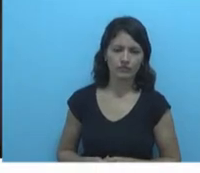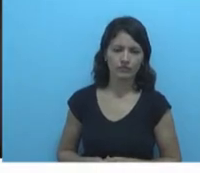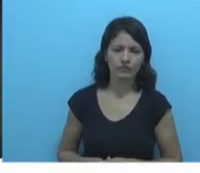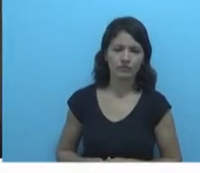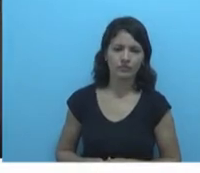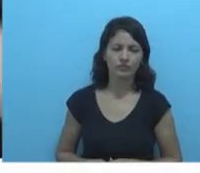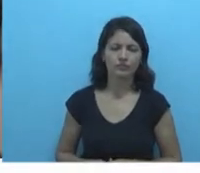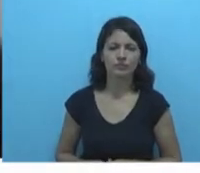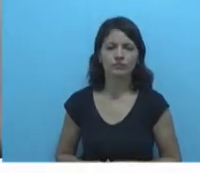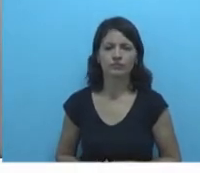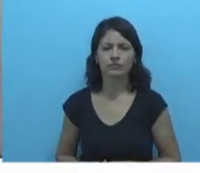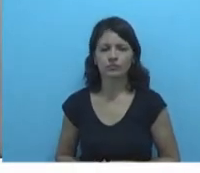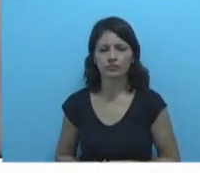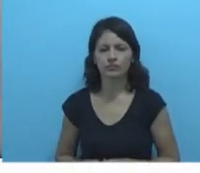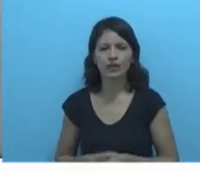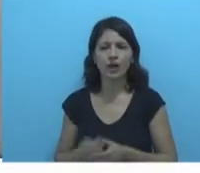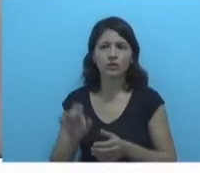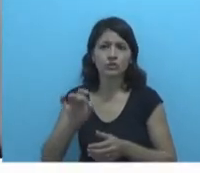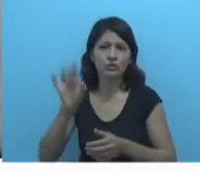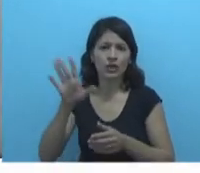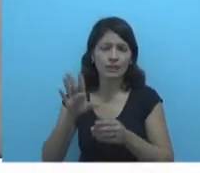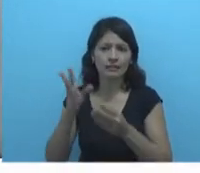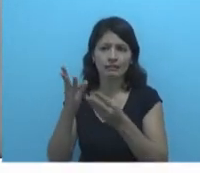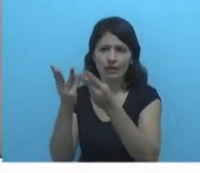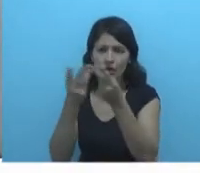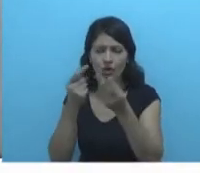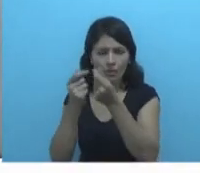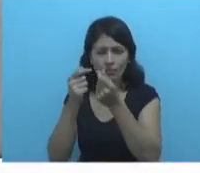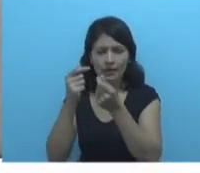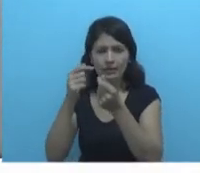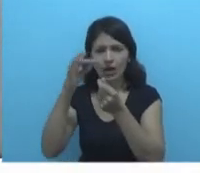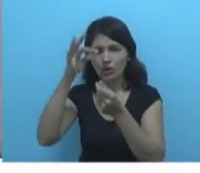el 73% de las exportaciones son a China.